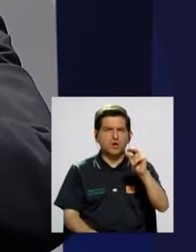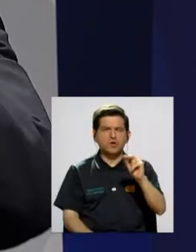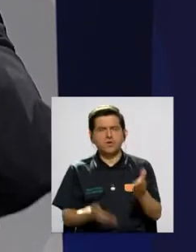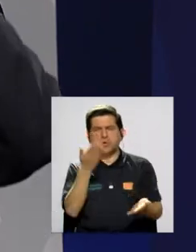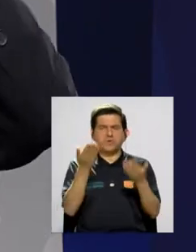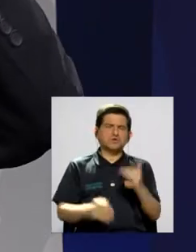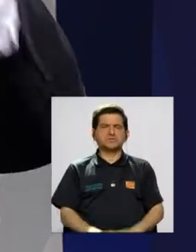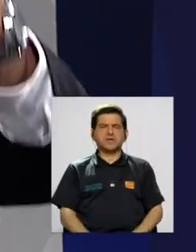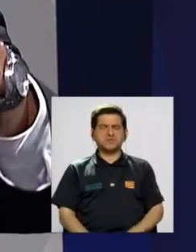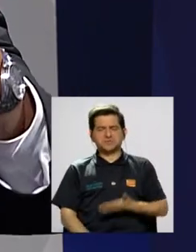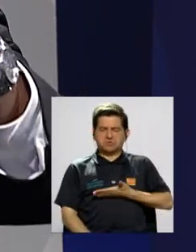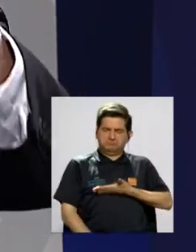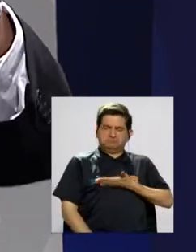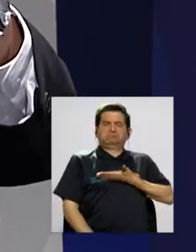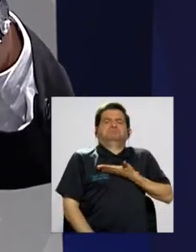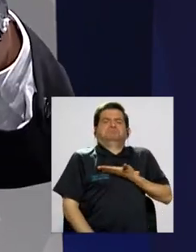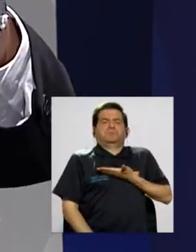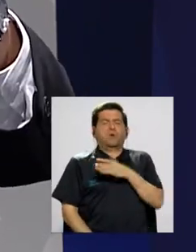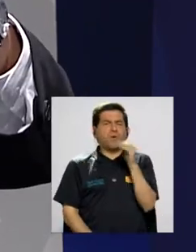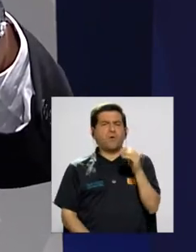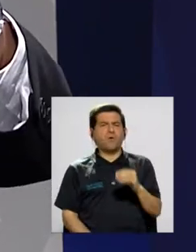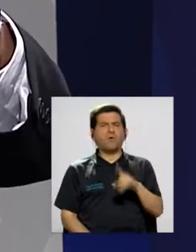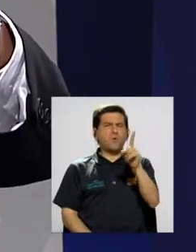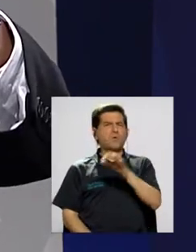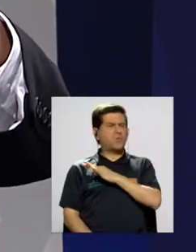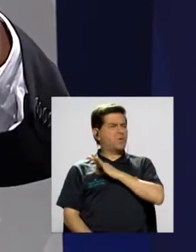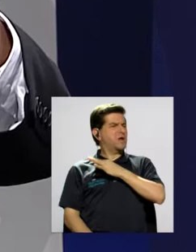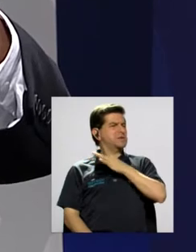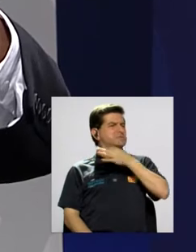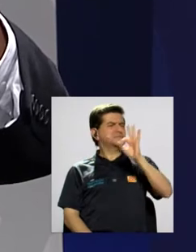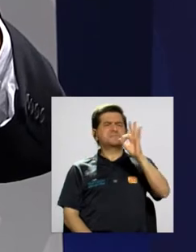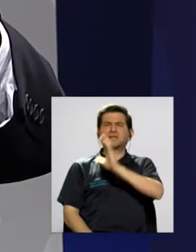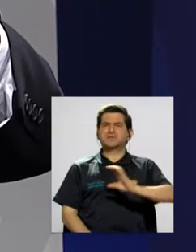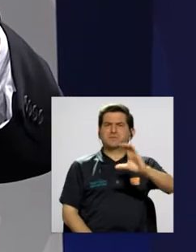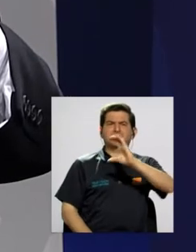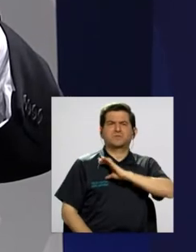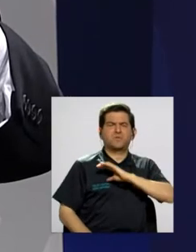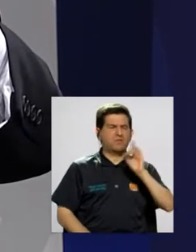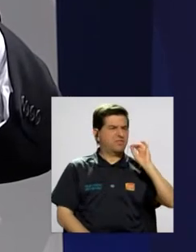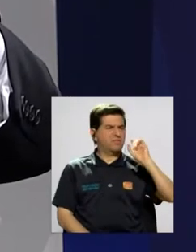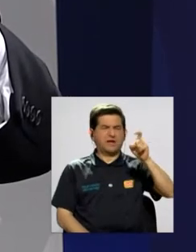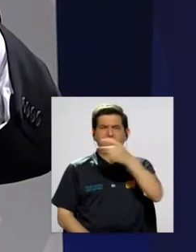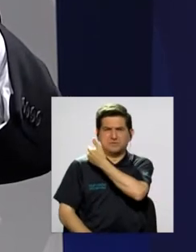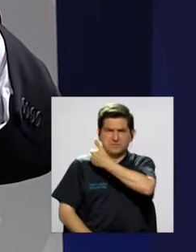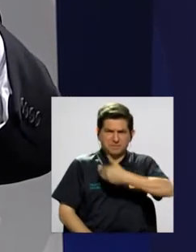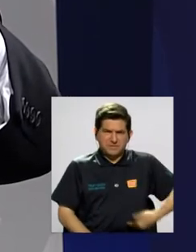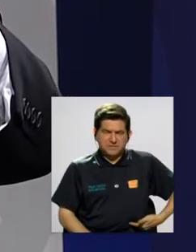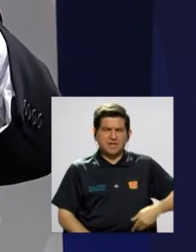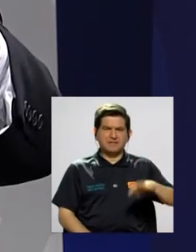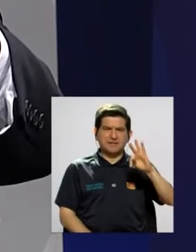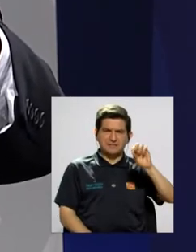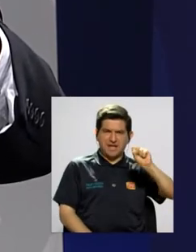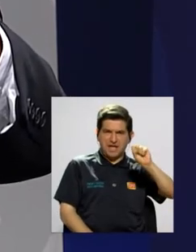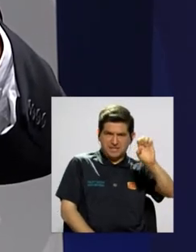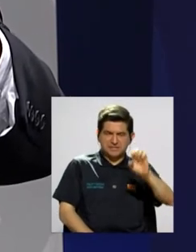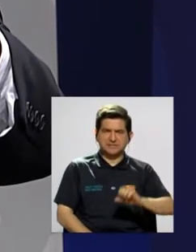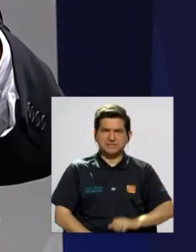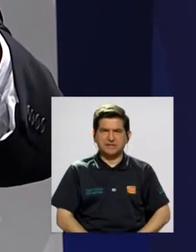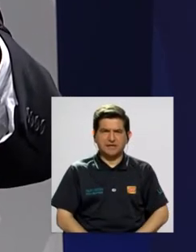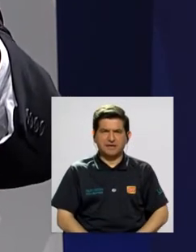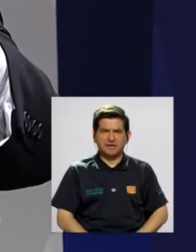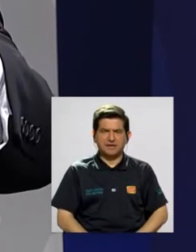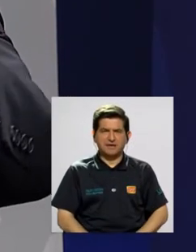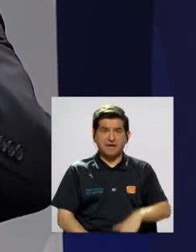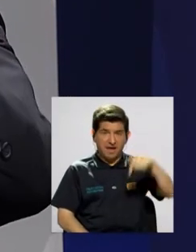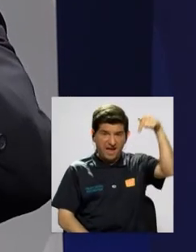con ese espíritu que caracteriza el diagnóstico del presidente del Tribunal Supremo de Elecciones. No, tiene